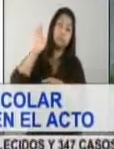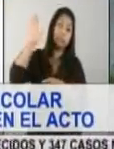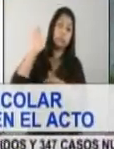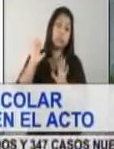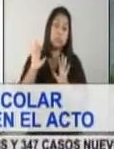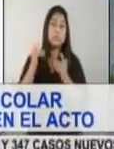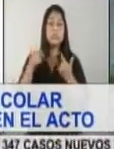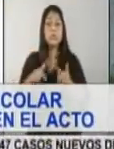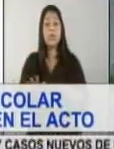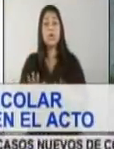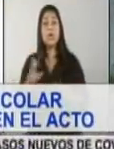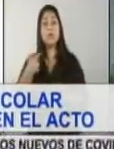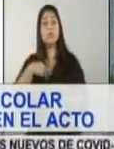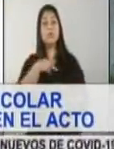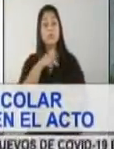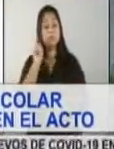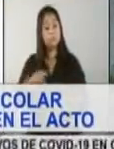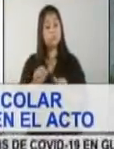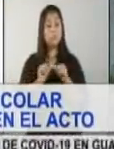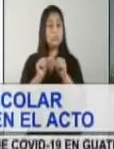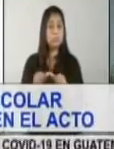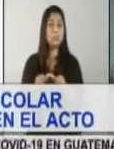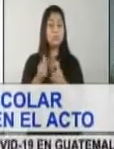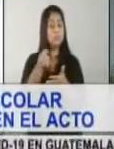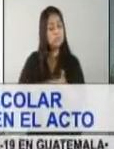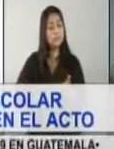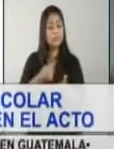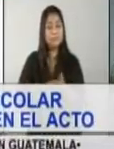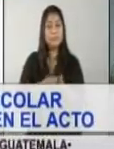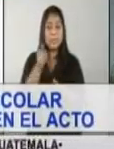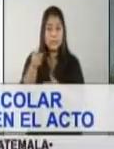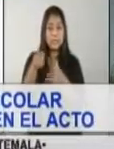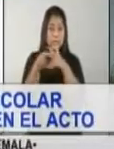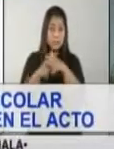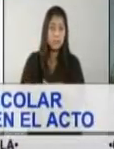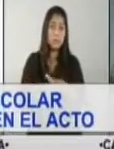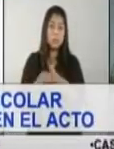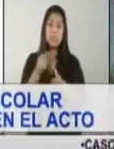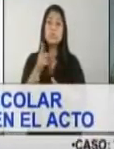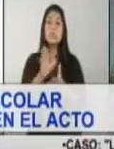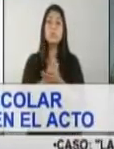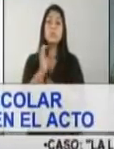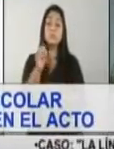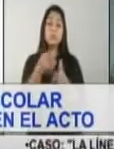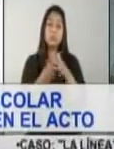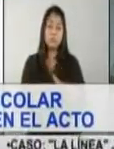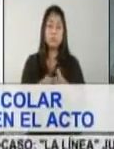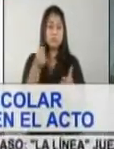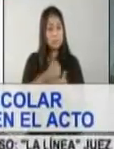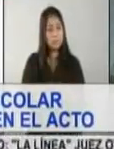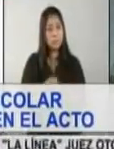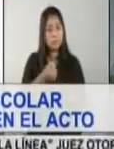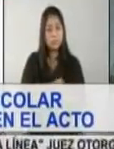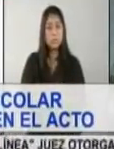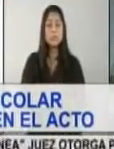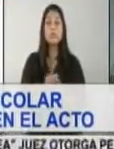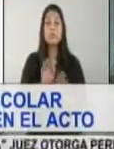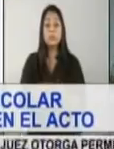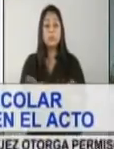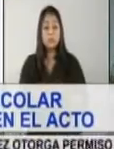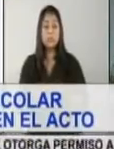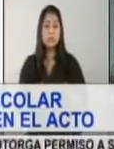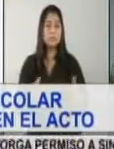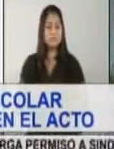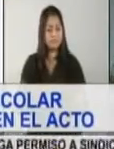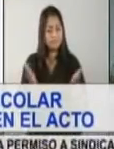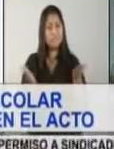hoy nosotros tenemos que seguir con la lucha que él inició desde esta escuela, luchando porque los niños salgan